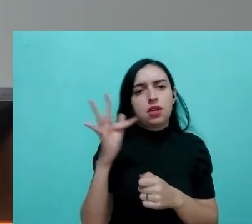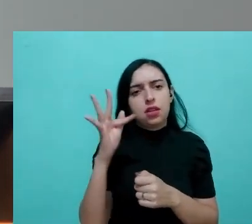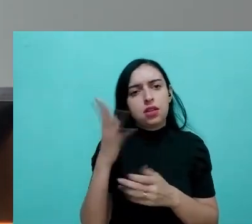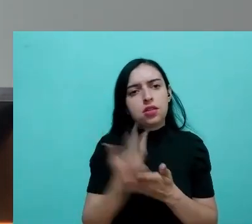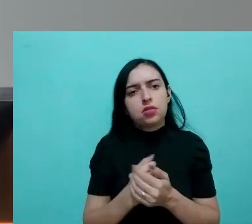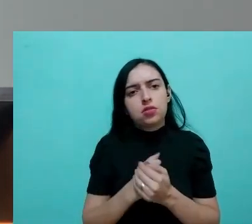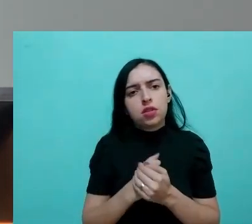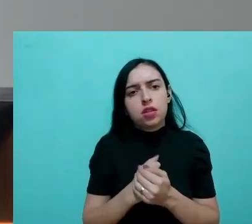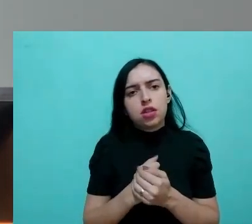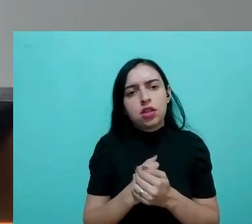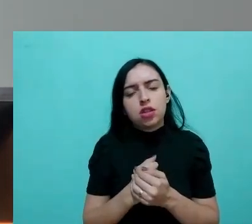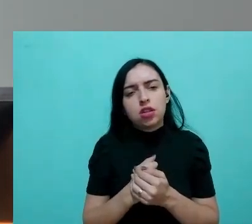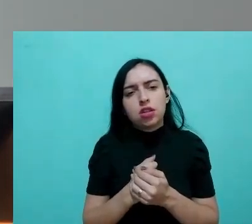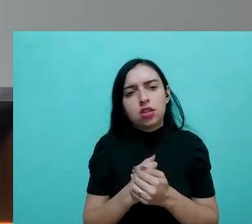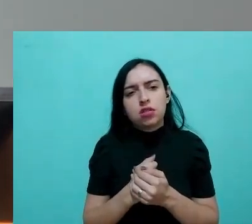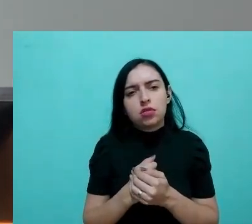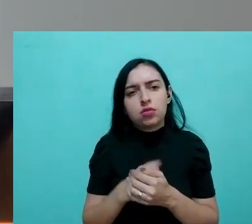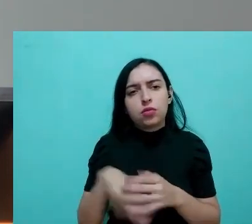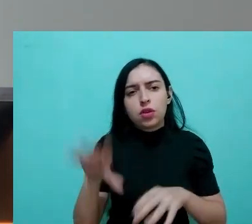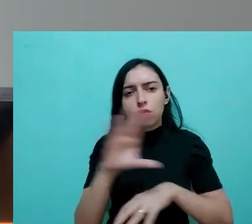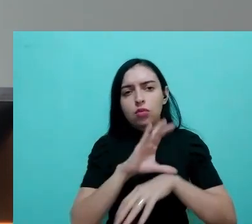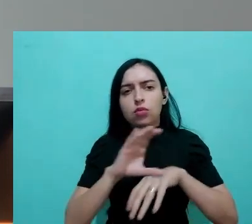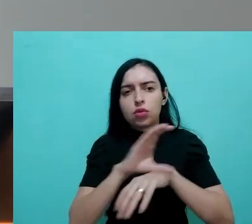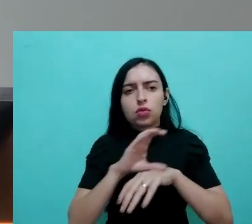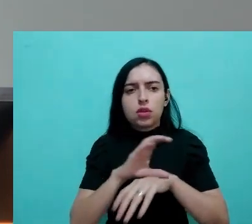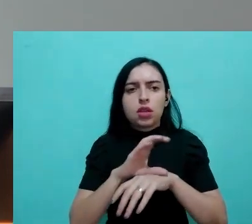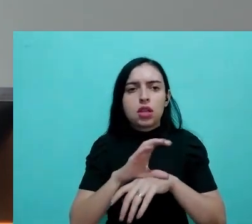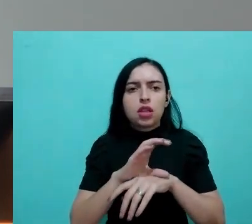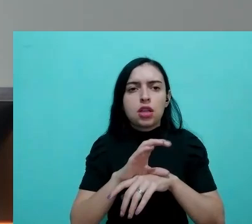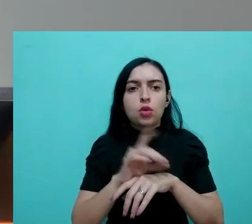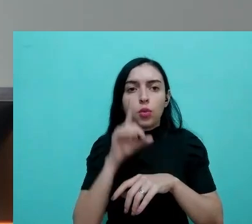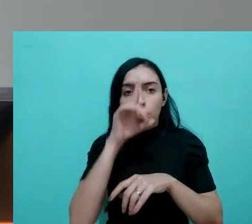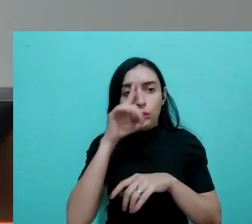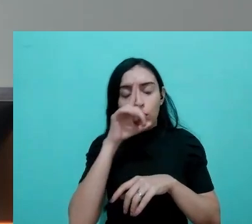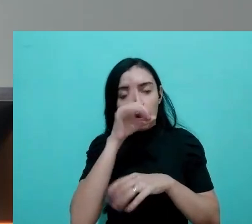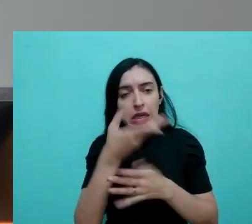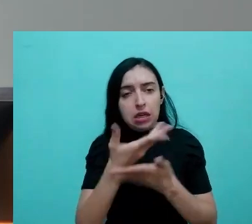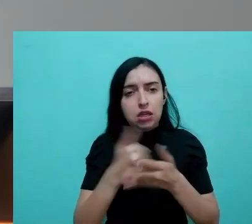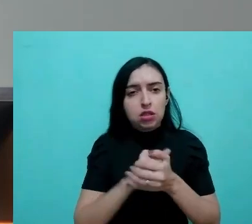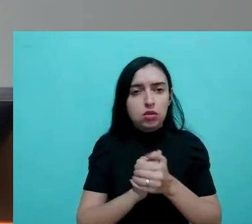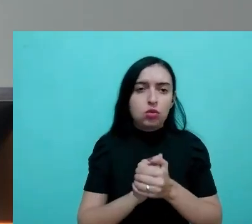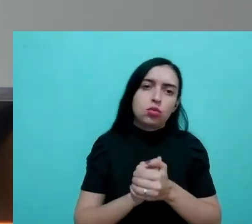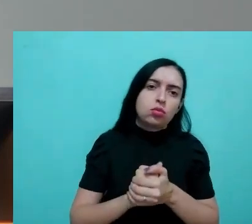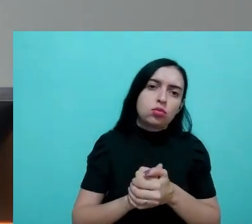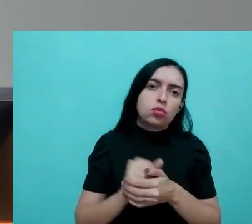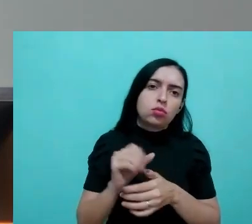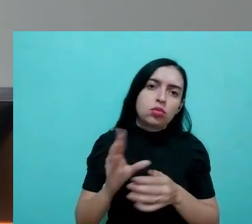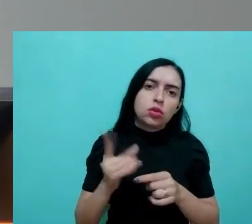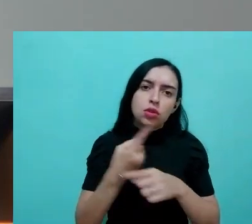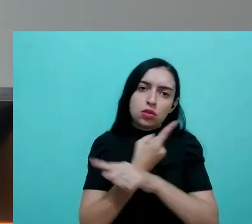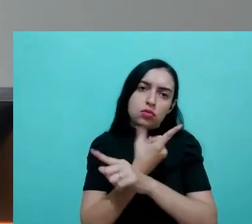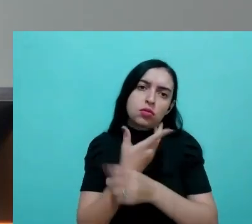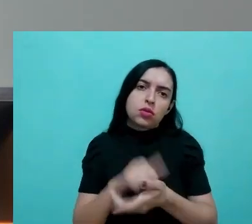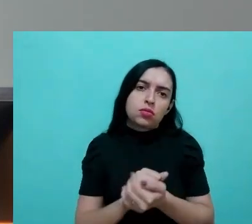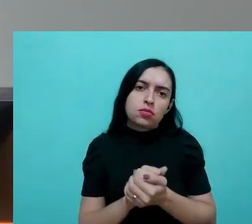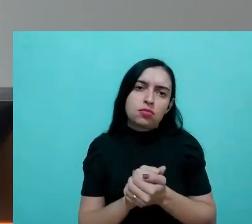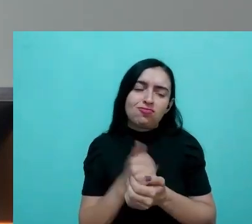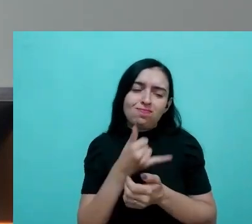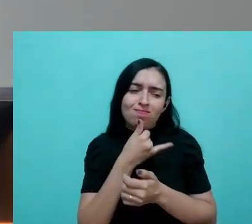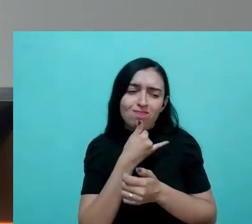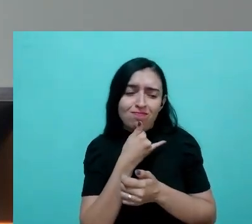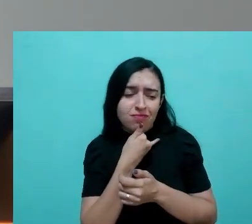sobre la Constitución o películas sobre lo que sucede en el Consejo Constitucional, mientras que es muy fácil en